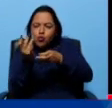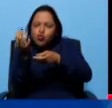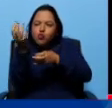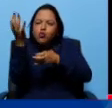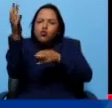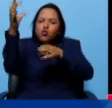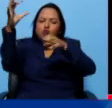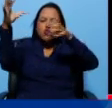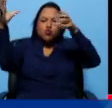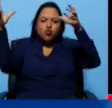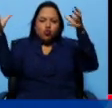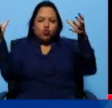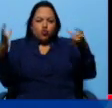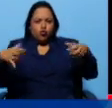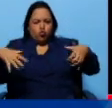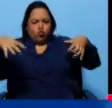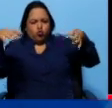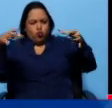dijera,